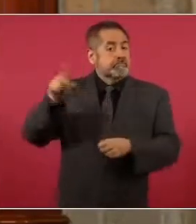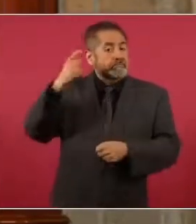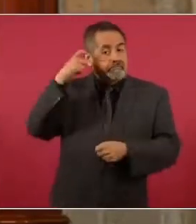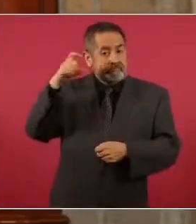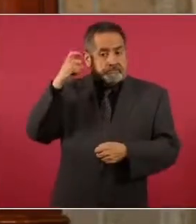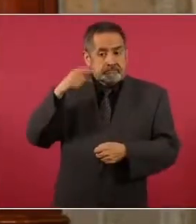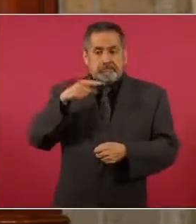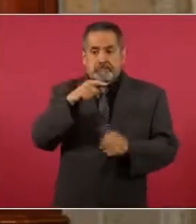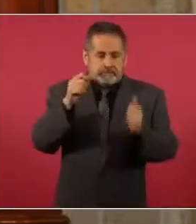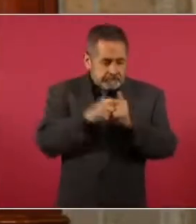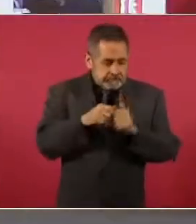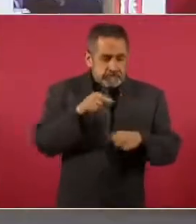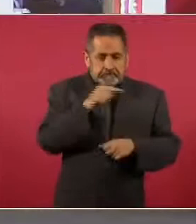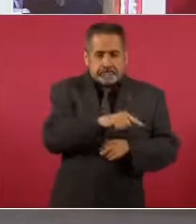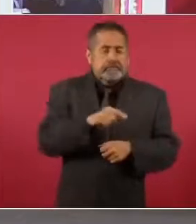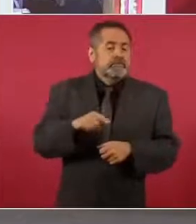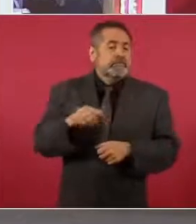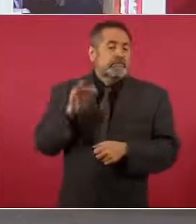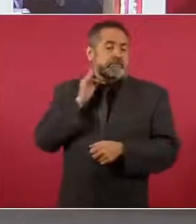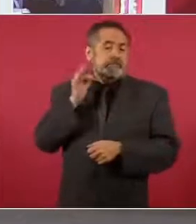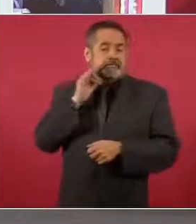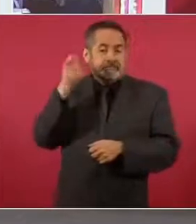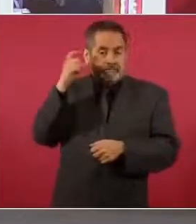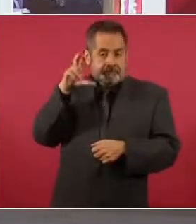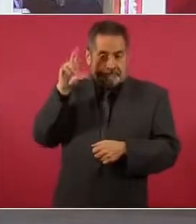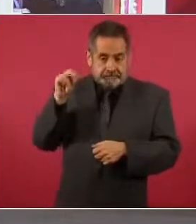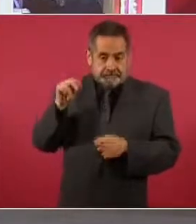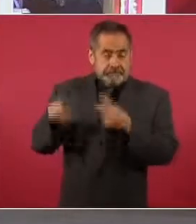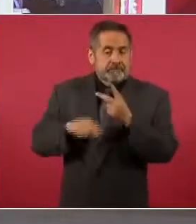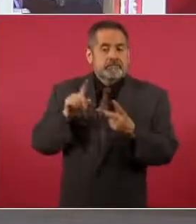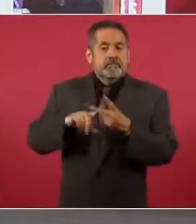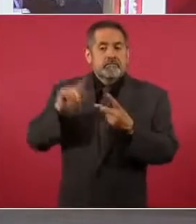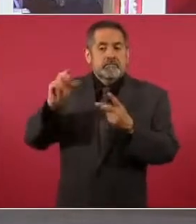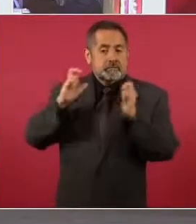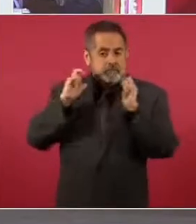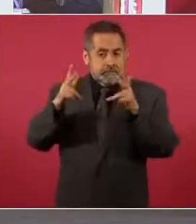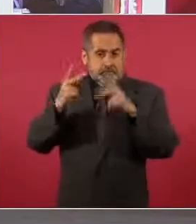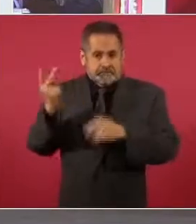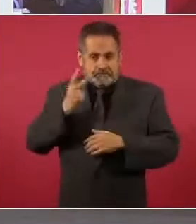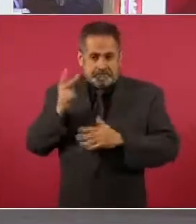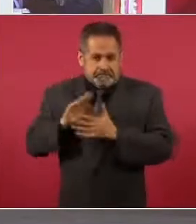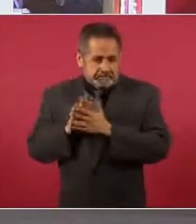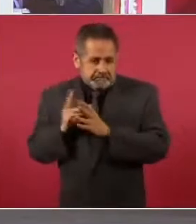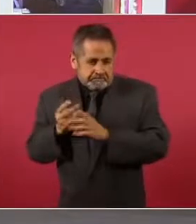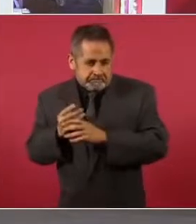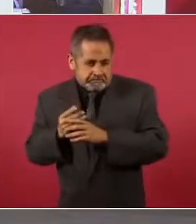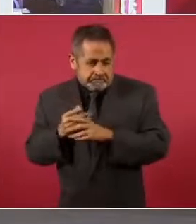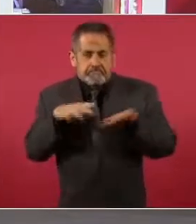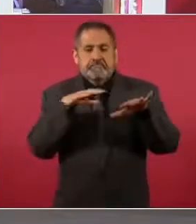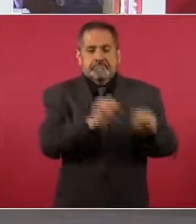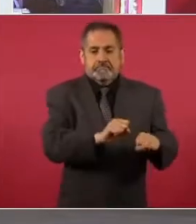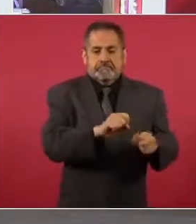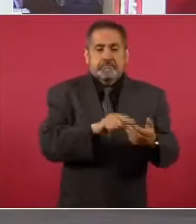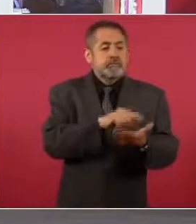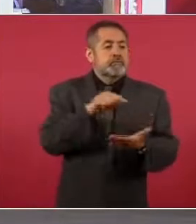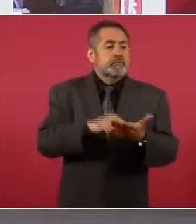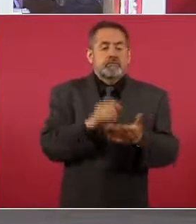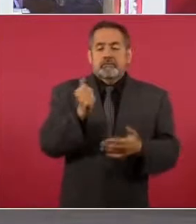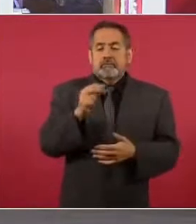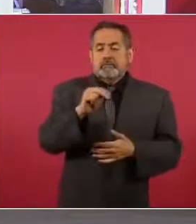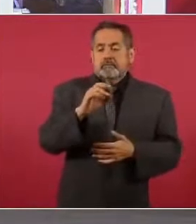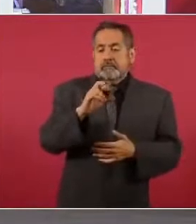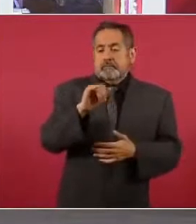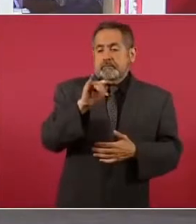operación coordinada entre la Fiscalía de Quintana Roo y autoridades de Chiapas, que lograron la detención en San Cristóbal de las Casas